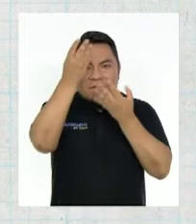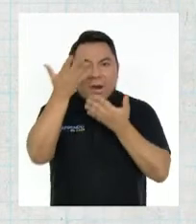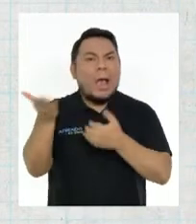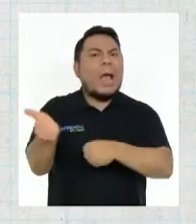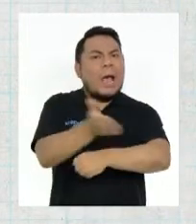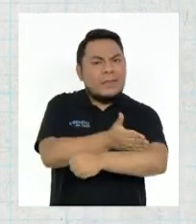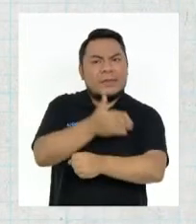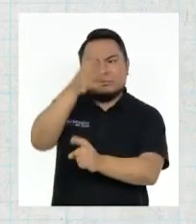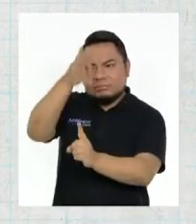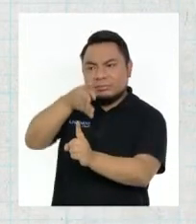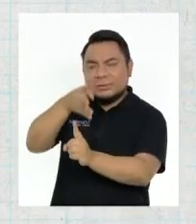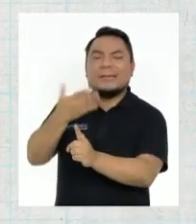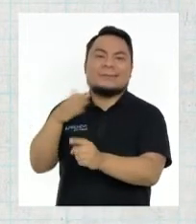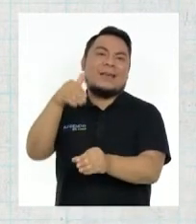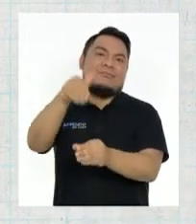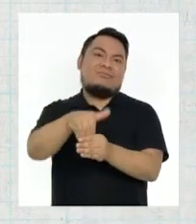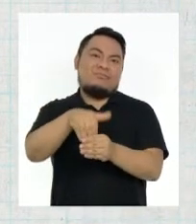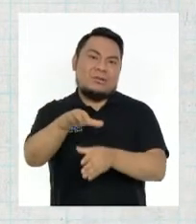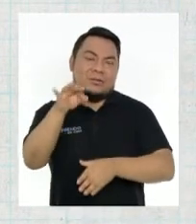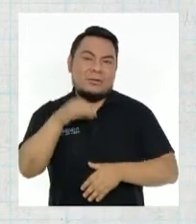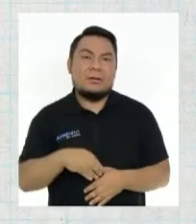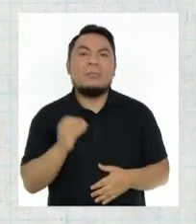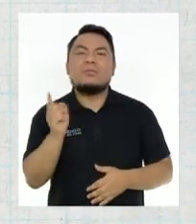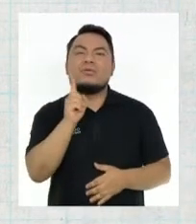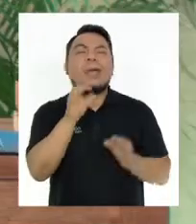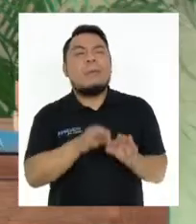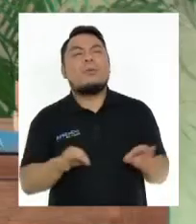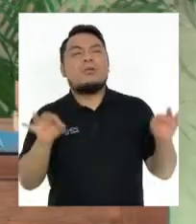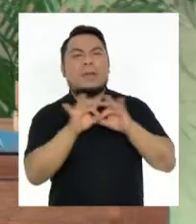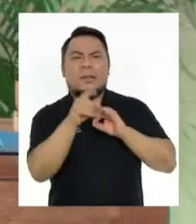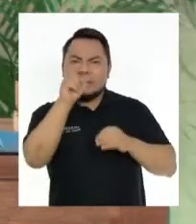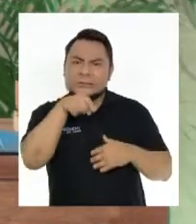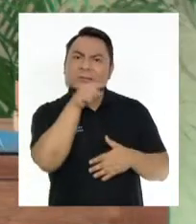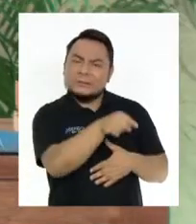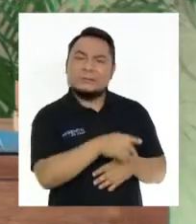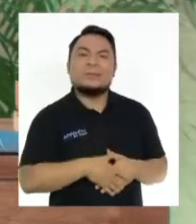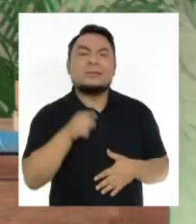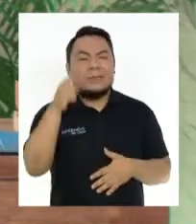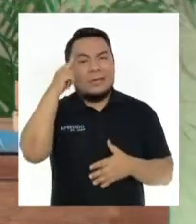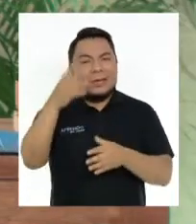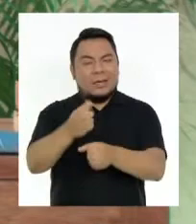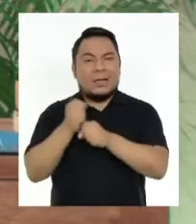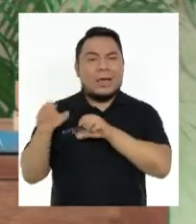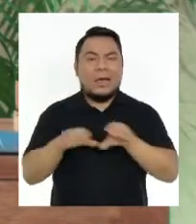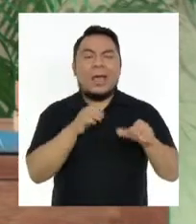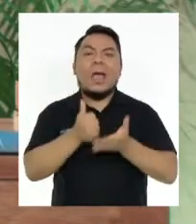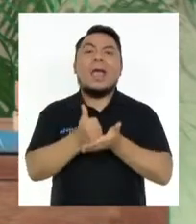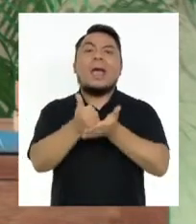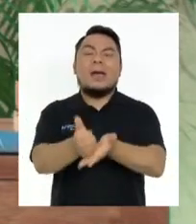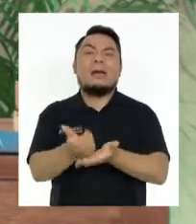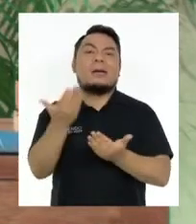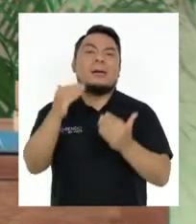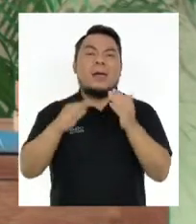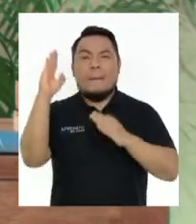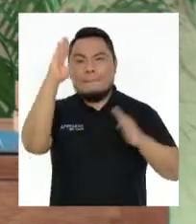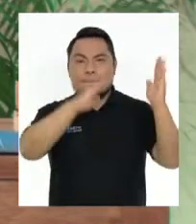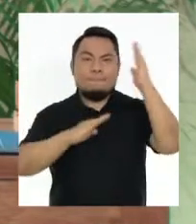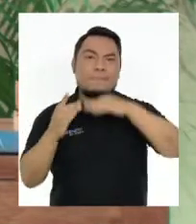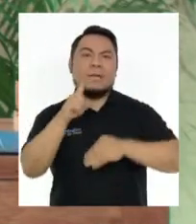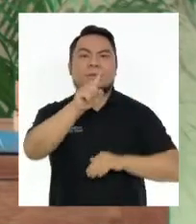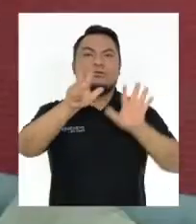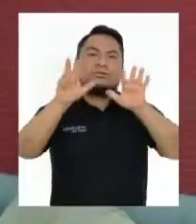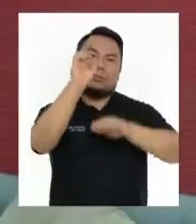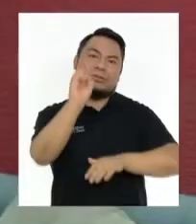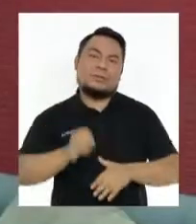votar. O por qué no le damos la importancia que requiere. Y así tomar acciones para ayudar a reducir este preocupante